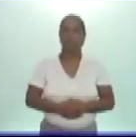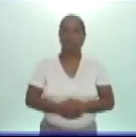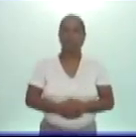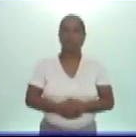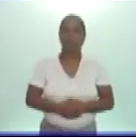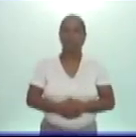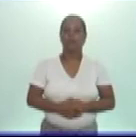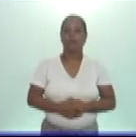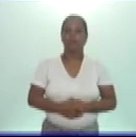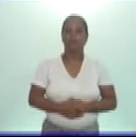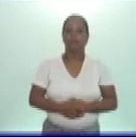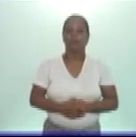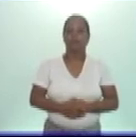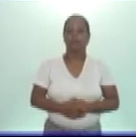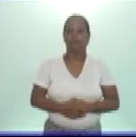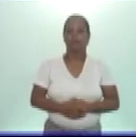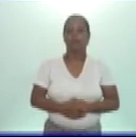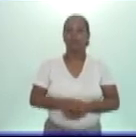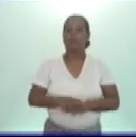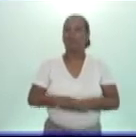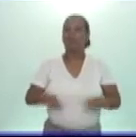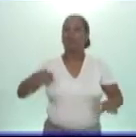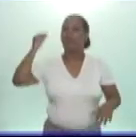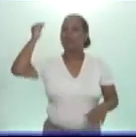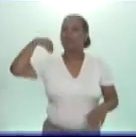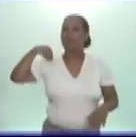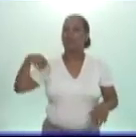Ya yo sé lo que pesa la bolsa.